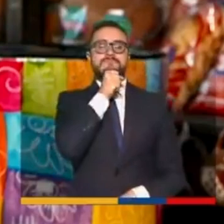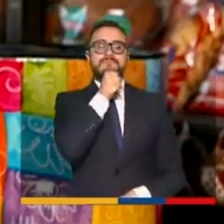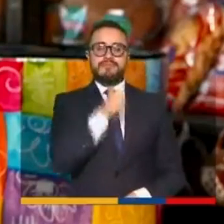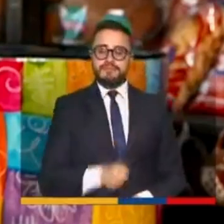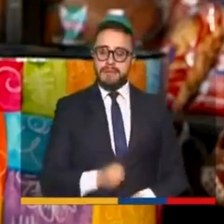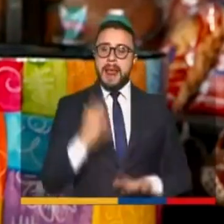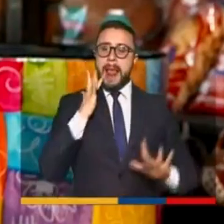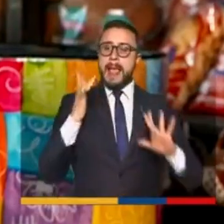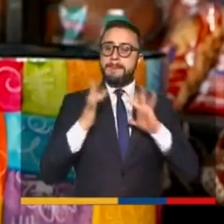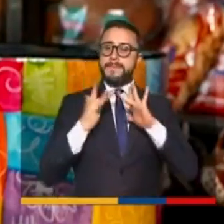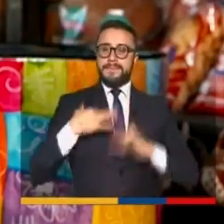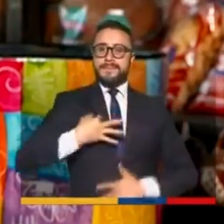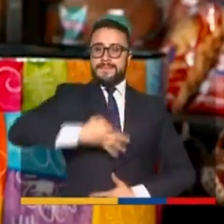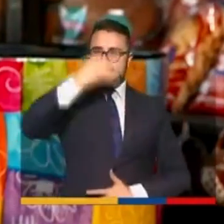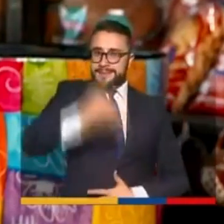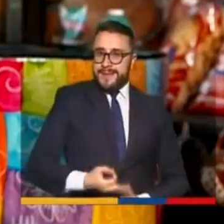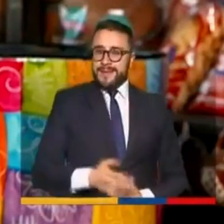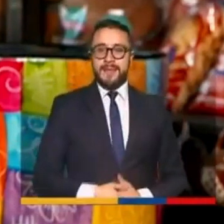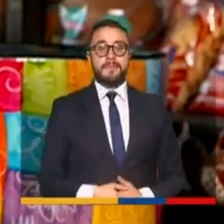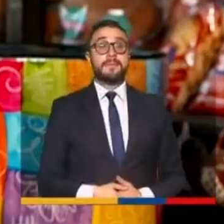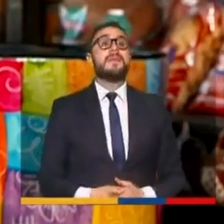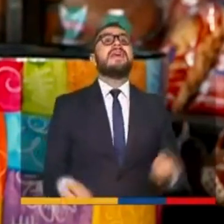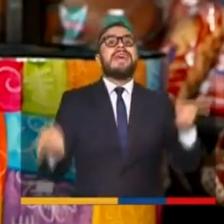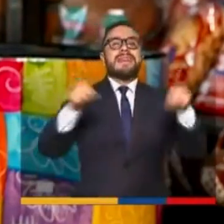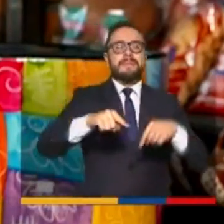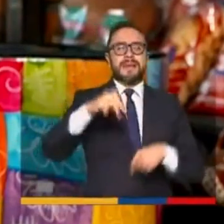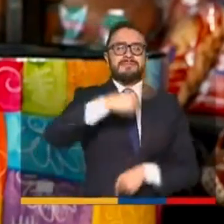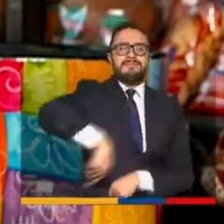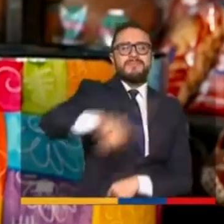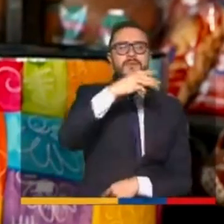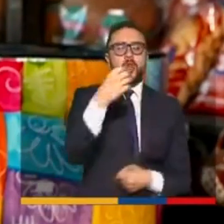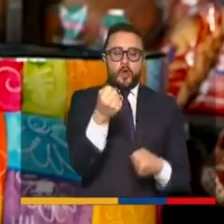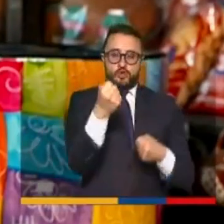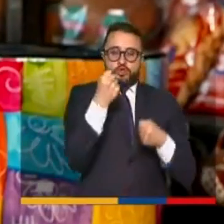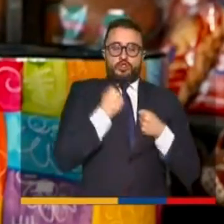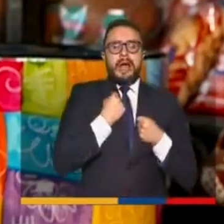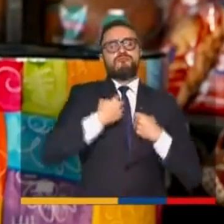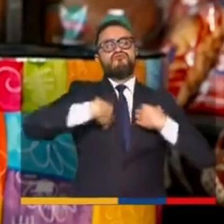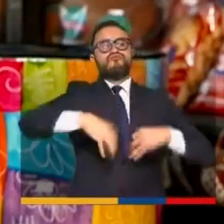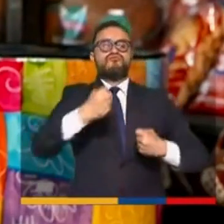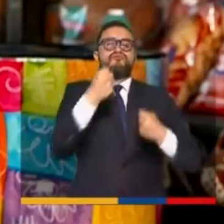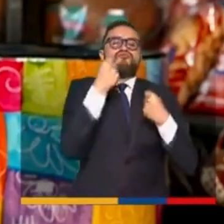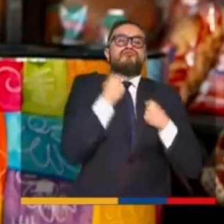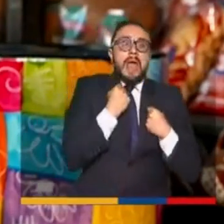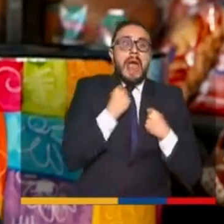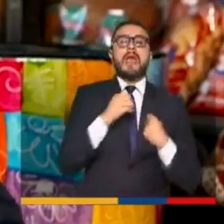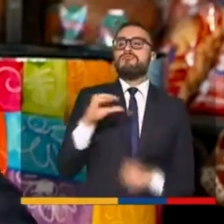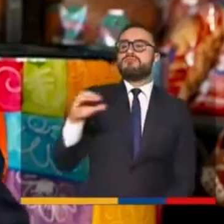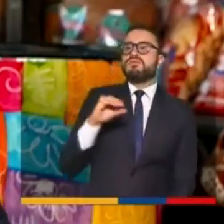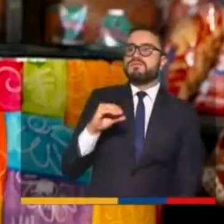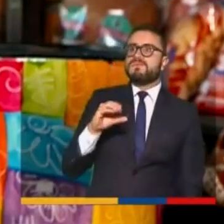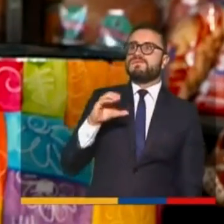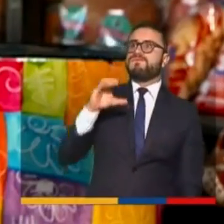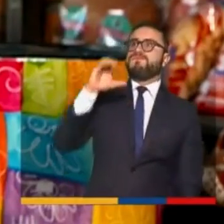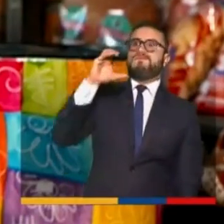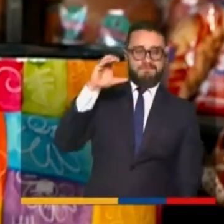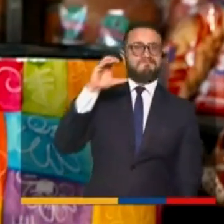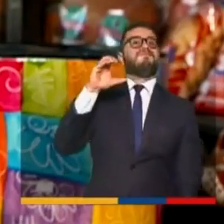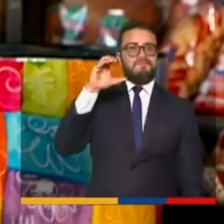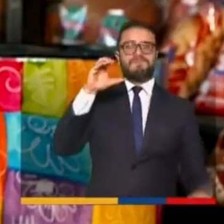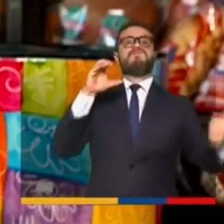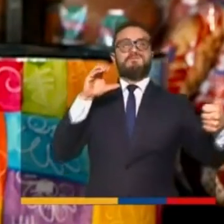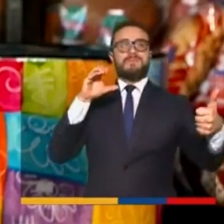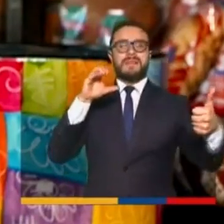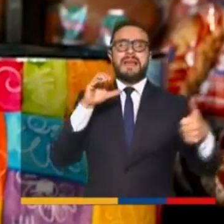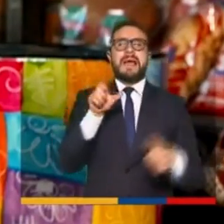digna. También se aumentó el salario de nuestros soldados, oiga esto, un soldado regular, el que entra